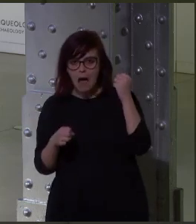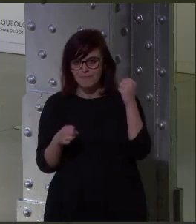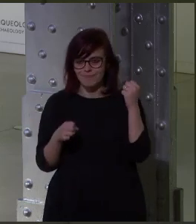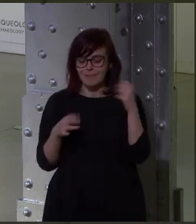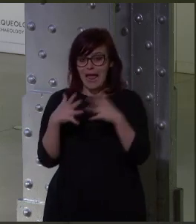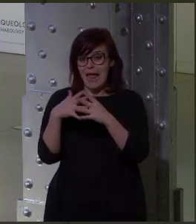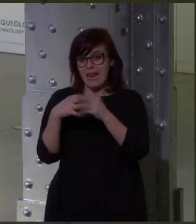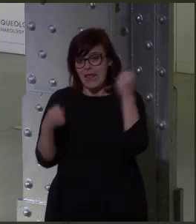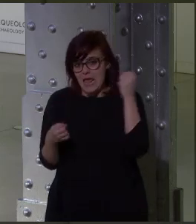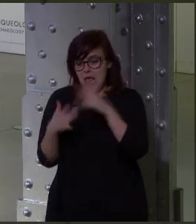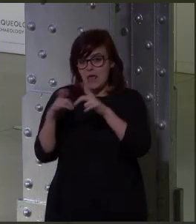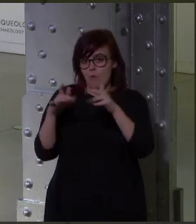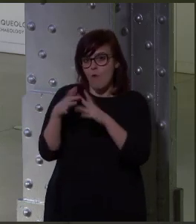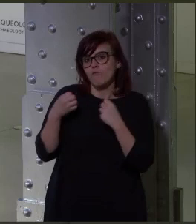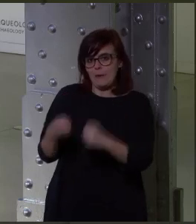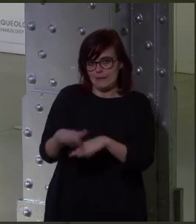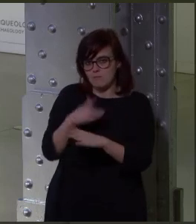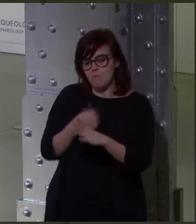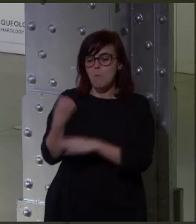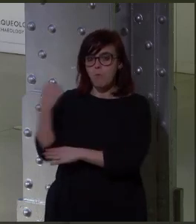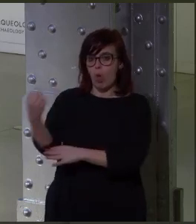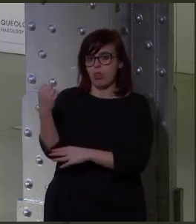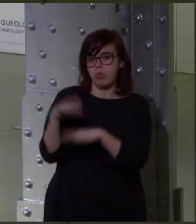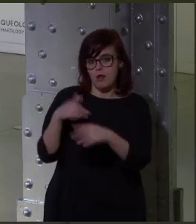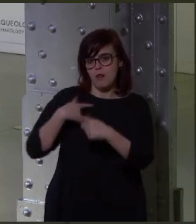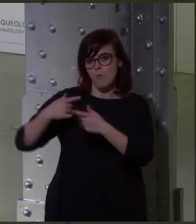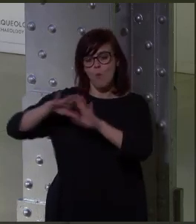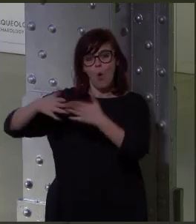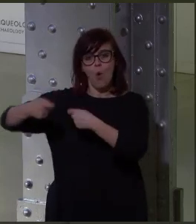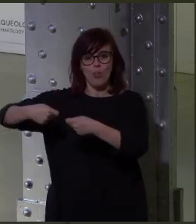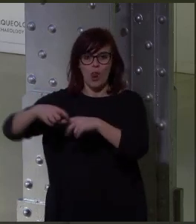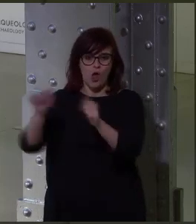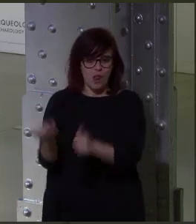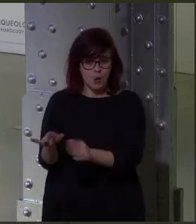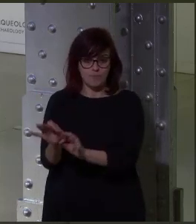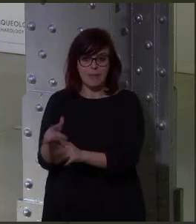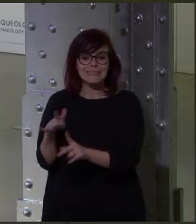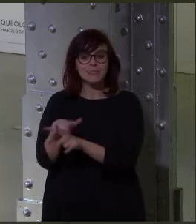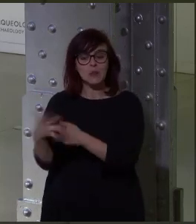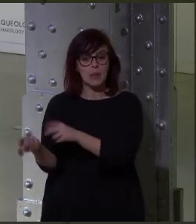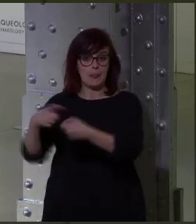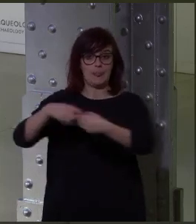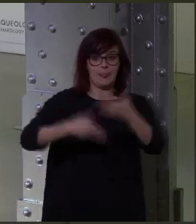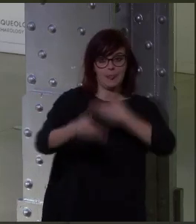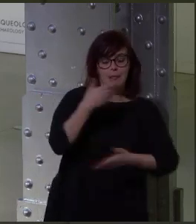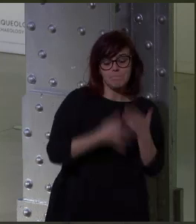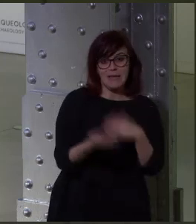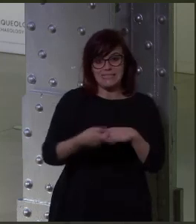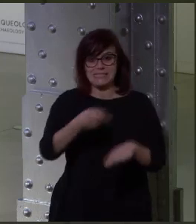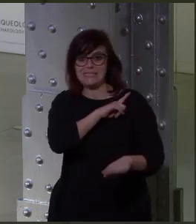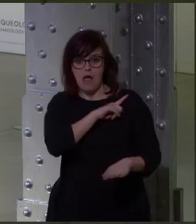determinado tipo que son muy fuertes y que tienen un modelo de negocio que no casa con esta situación de